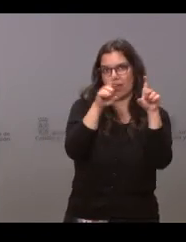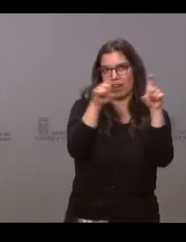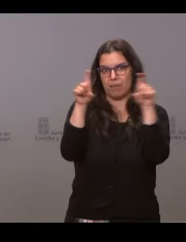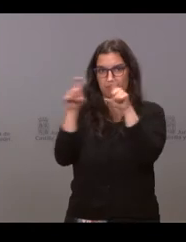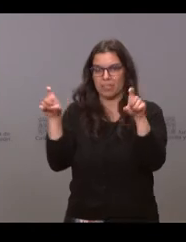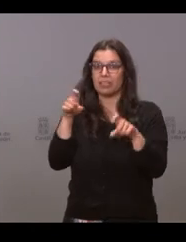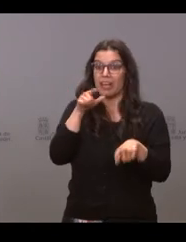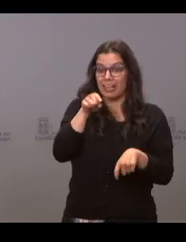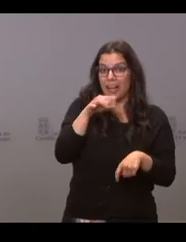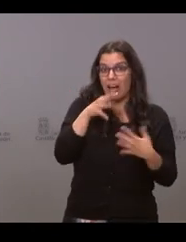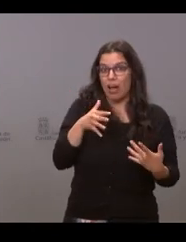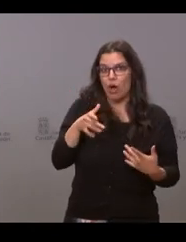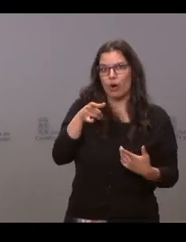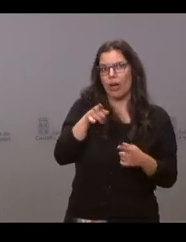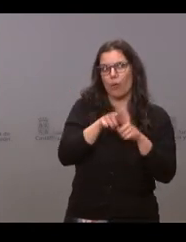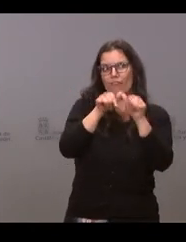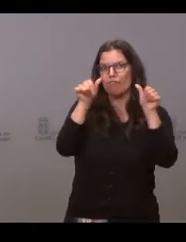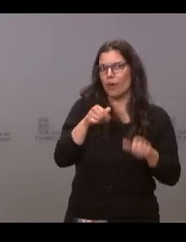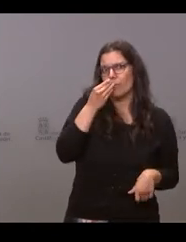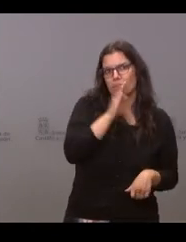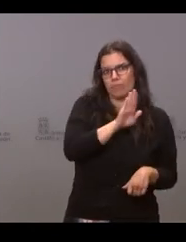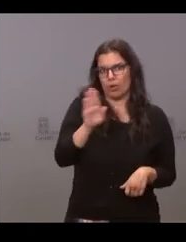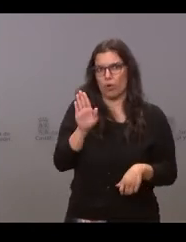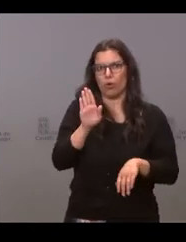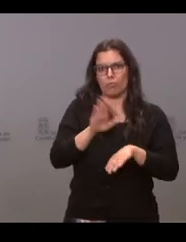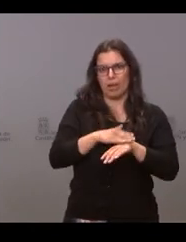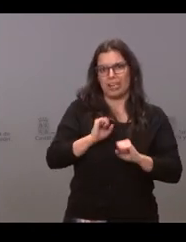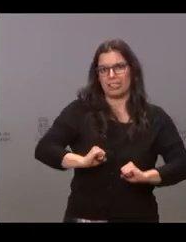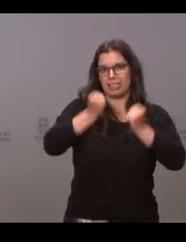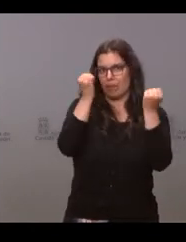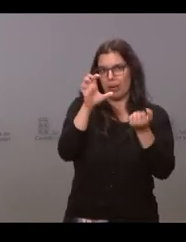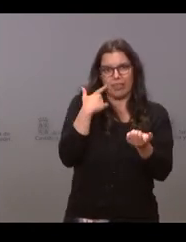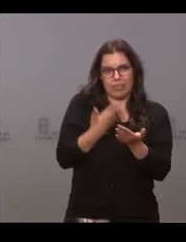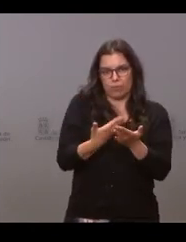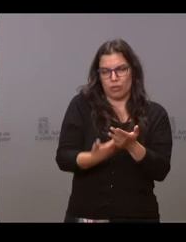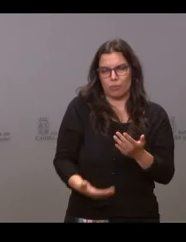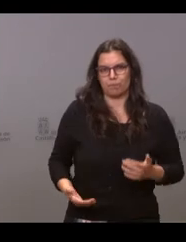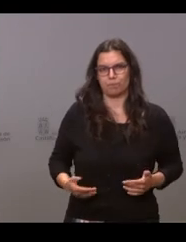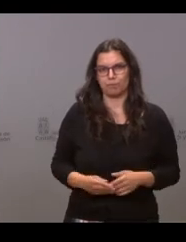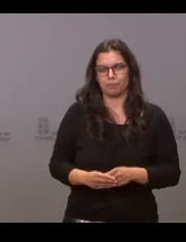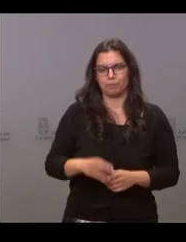nuestros momentos se ha revelado como la mejor fórmula para este país está demostrado vamos